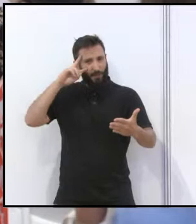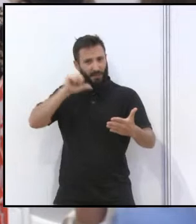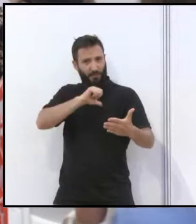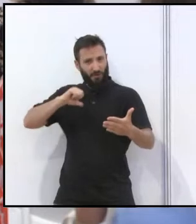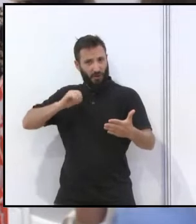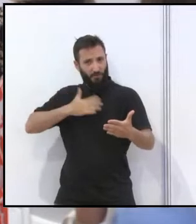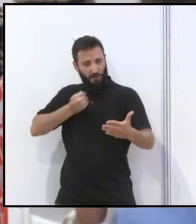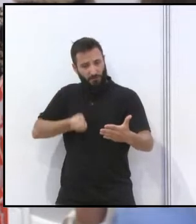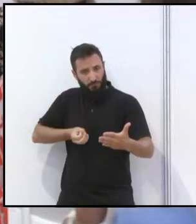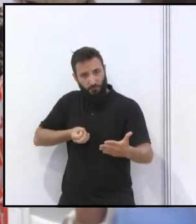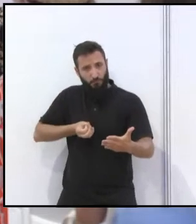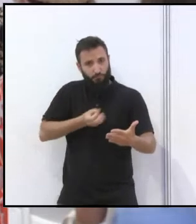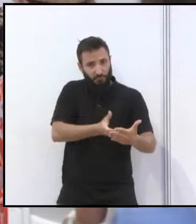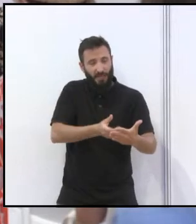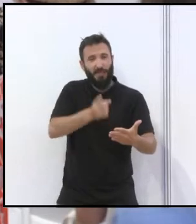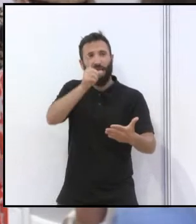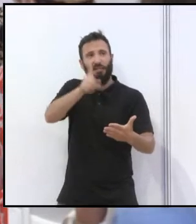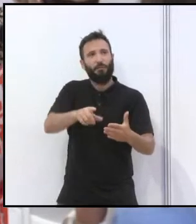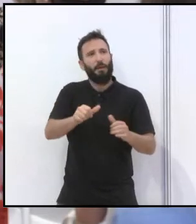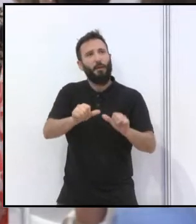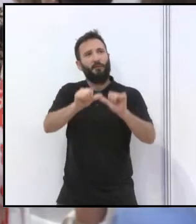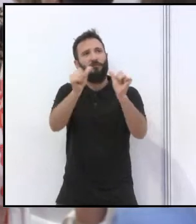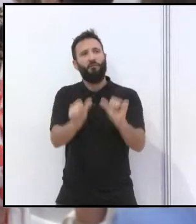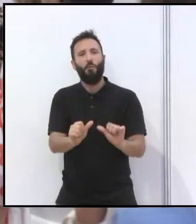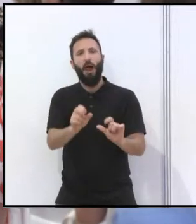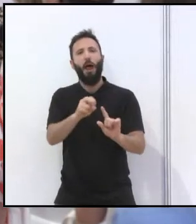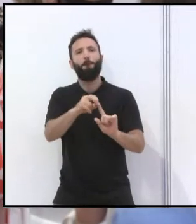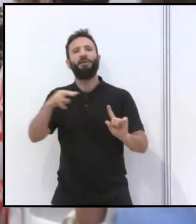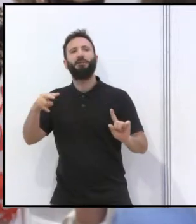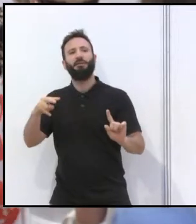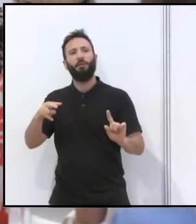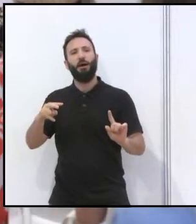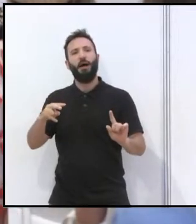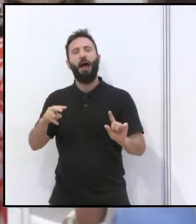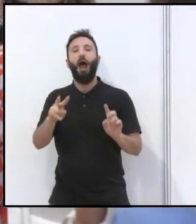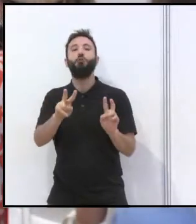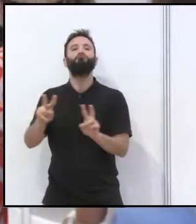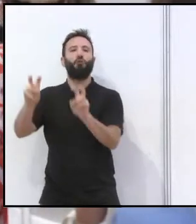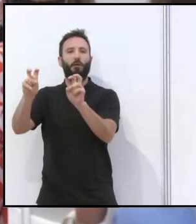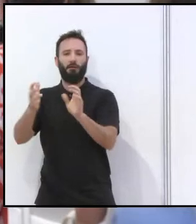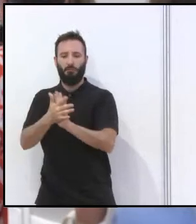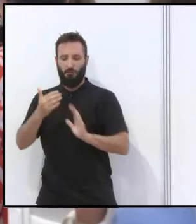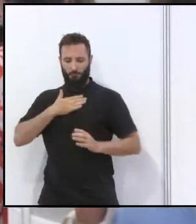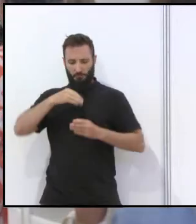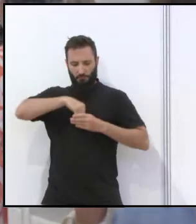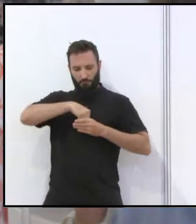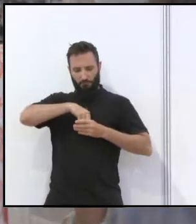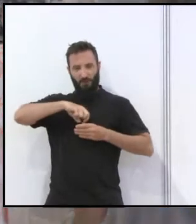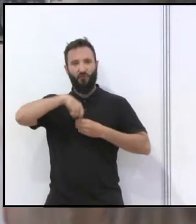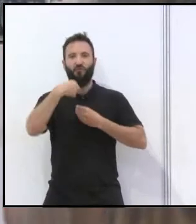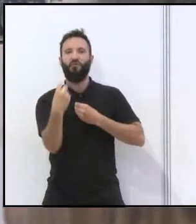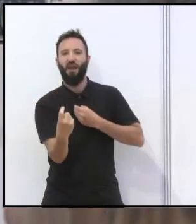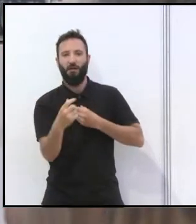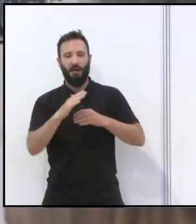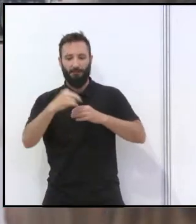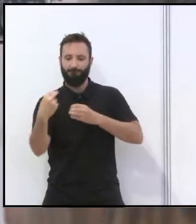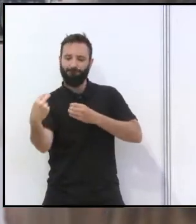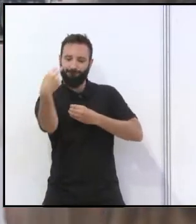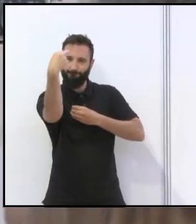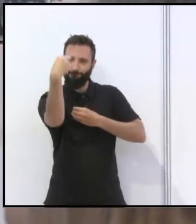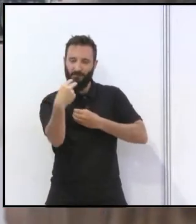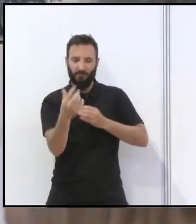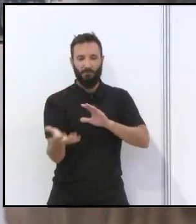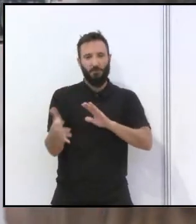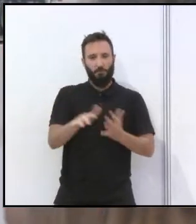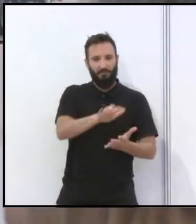contado, pero aunque sea desde una perspectiva nueva, ¿no? Y creo que ahí enlaza esta idea del título